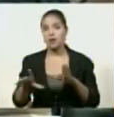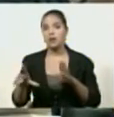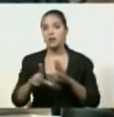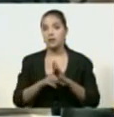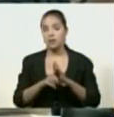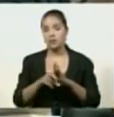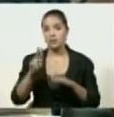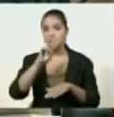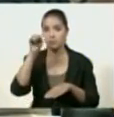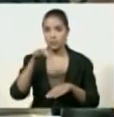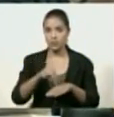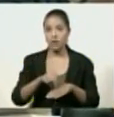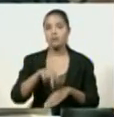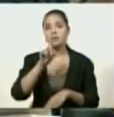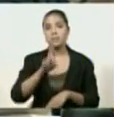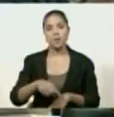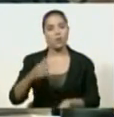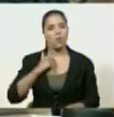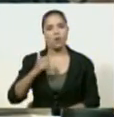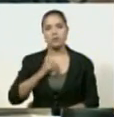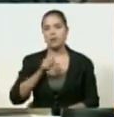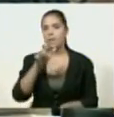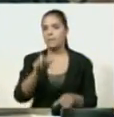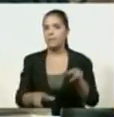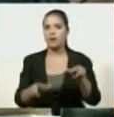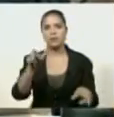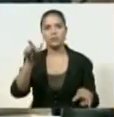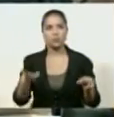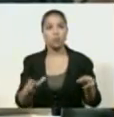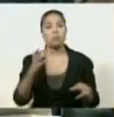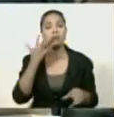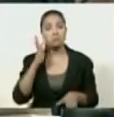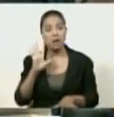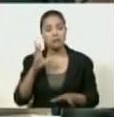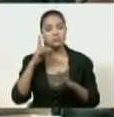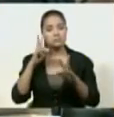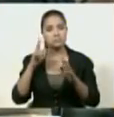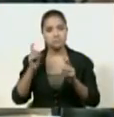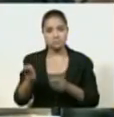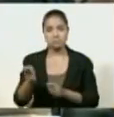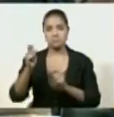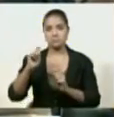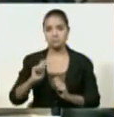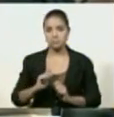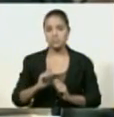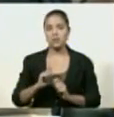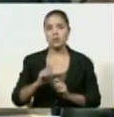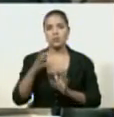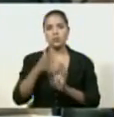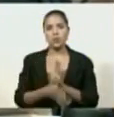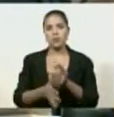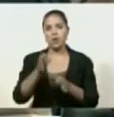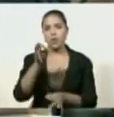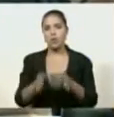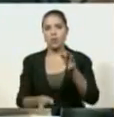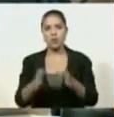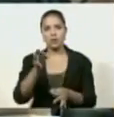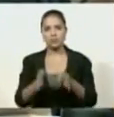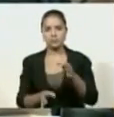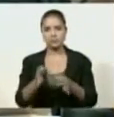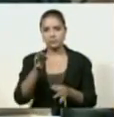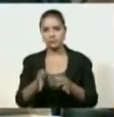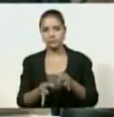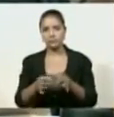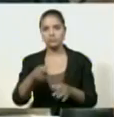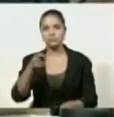nacional, así como a cualquier ciudadano o ciudadana que se pretenda investir del cargo de magistrado o magistrada